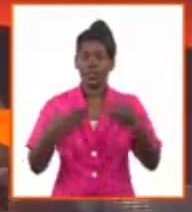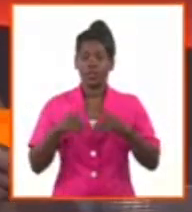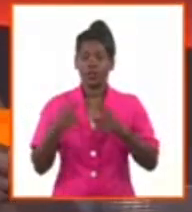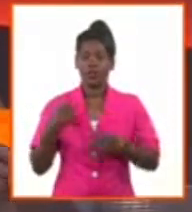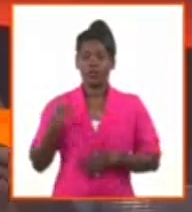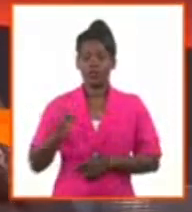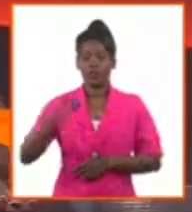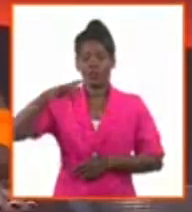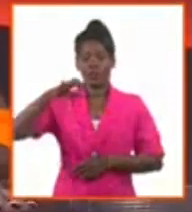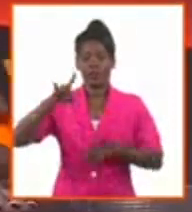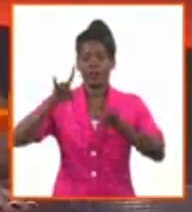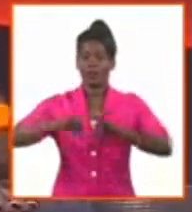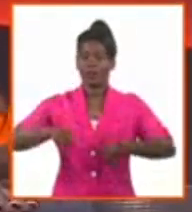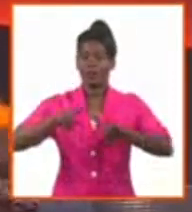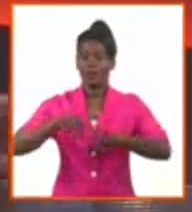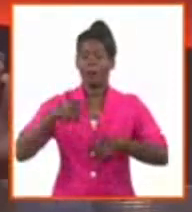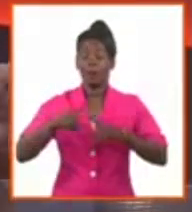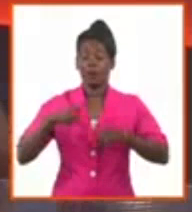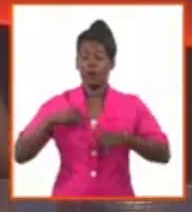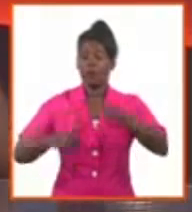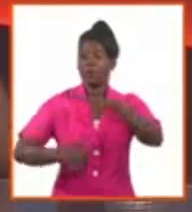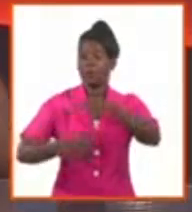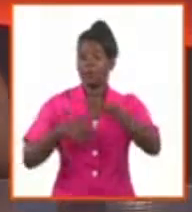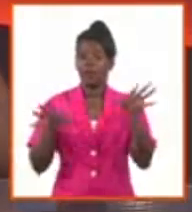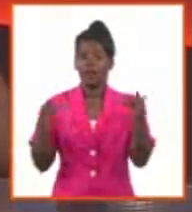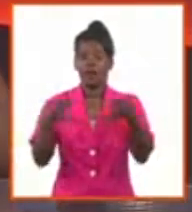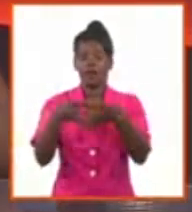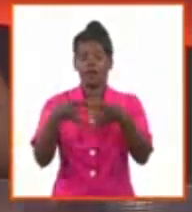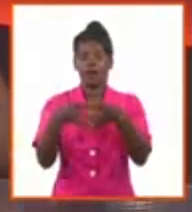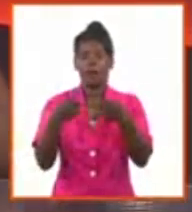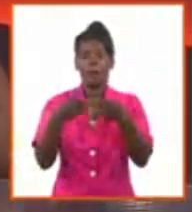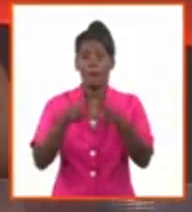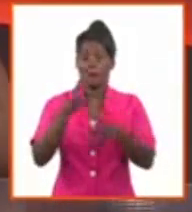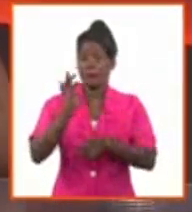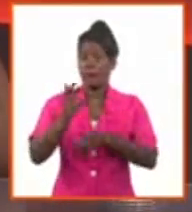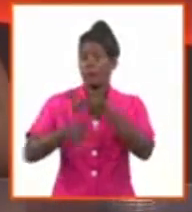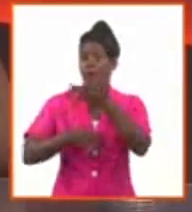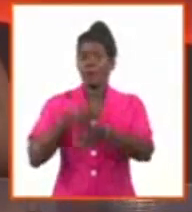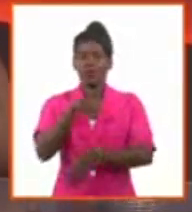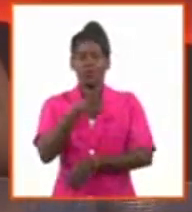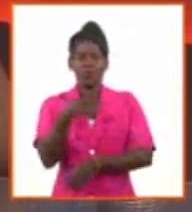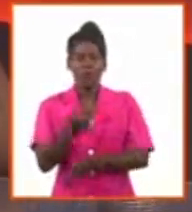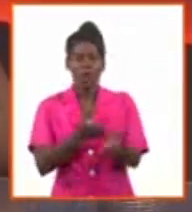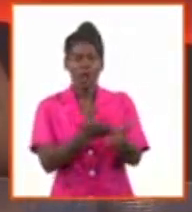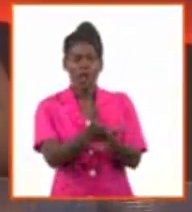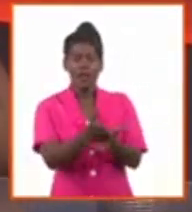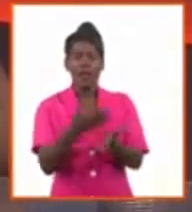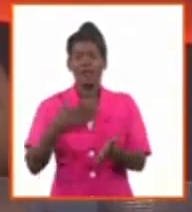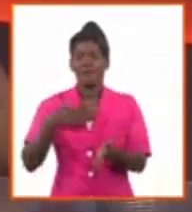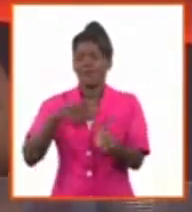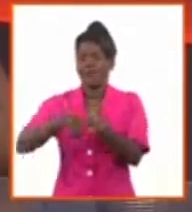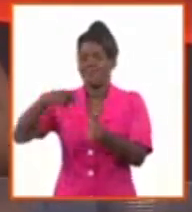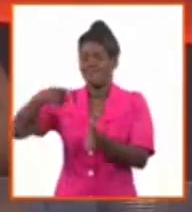representando a la Universidad de Pinar del Río y sobre todo como presidenta de brigada. Ya lo decía nuestra presidenta ¿De qué carrera?